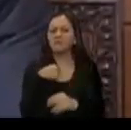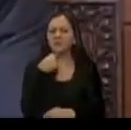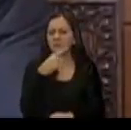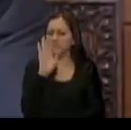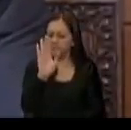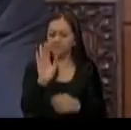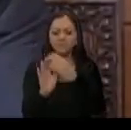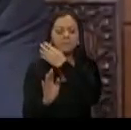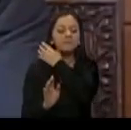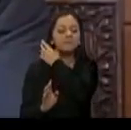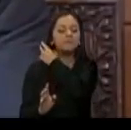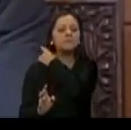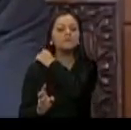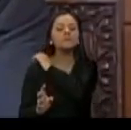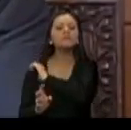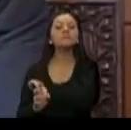que